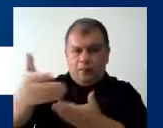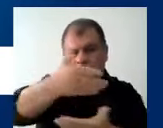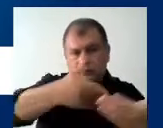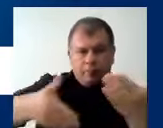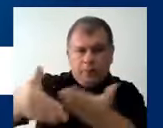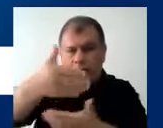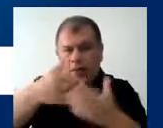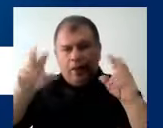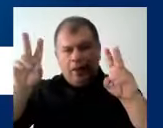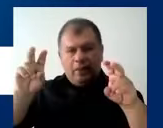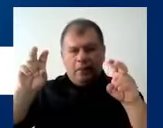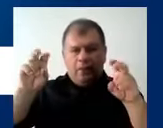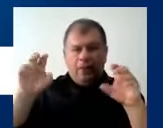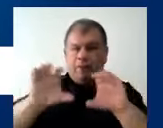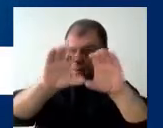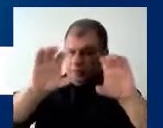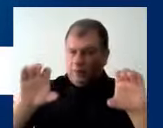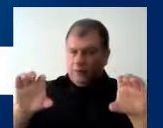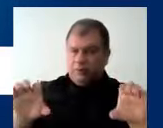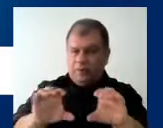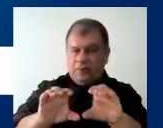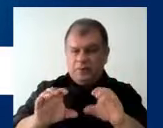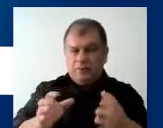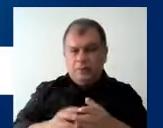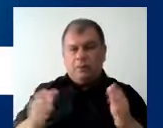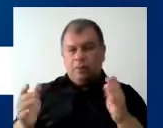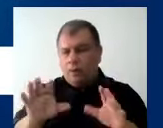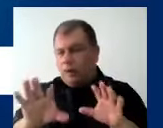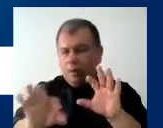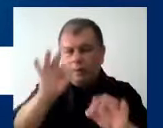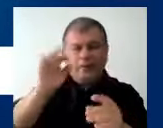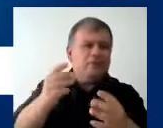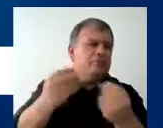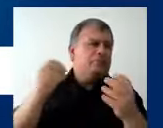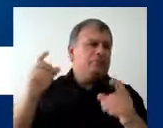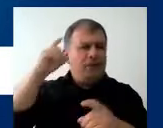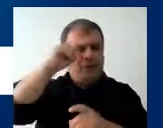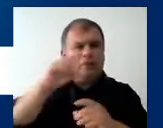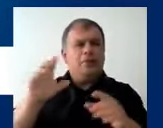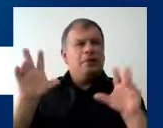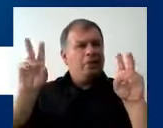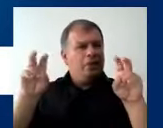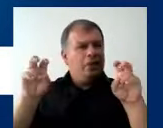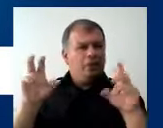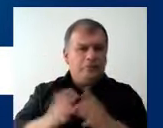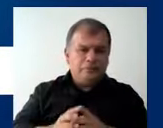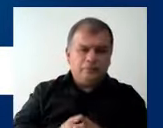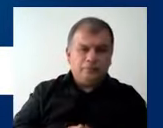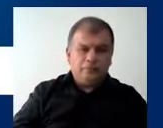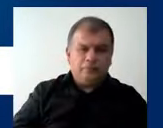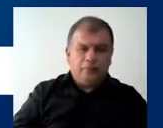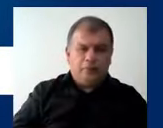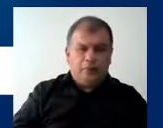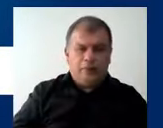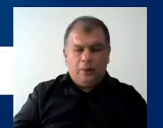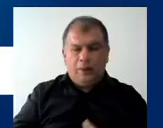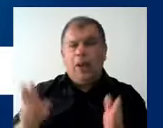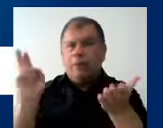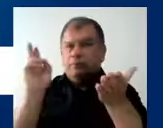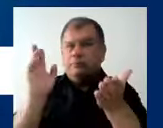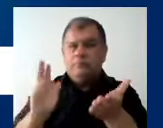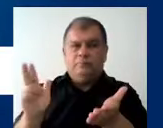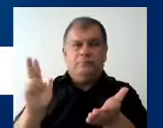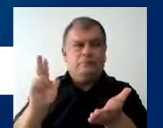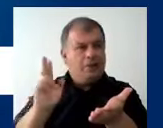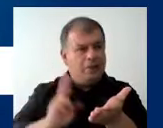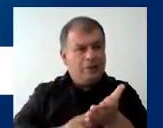relación a temas de la certificación. Estamos encontrando muchas dificultades en relación a la acreditación de la